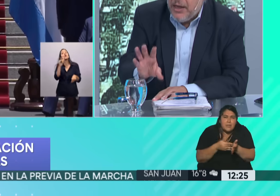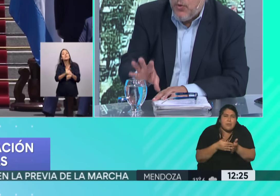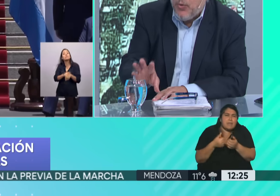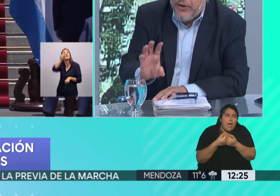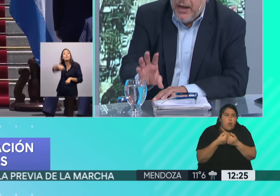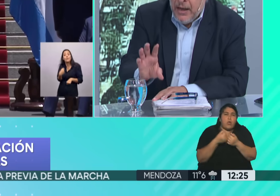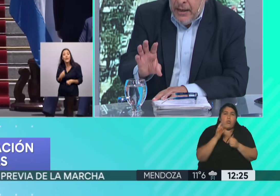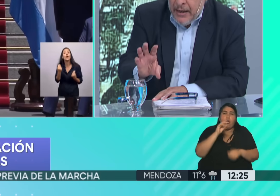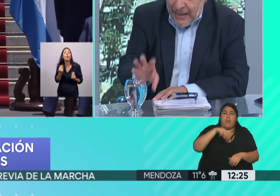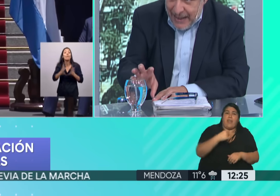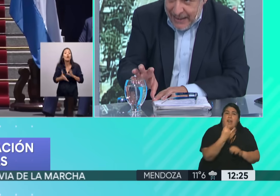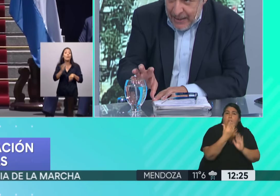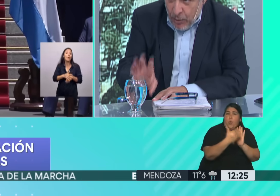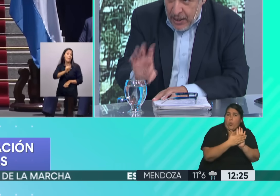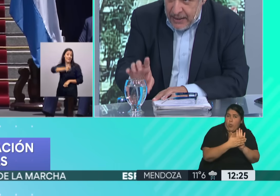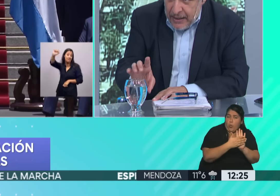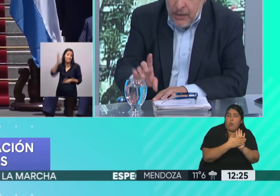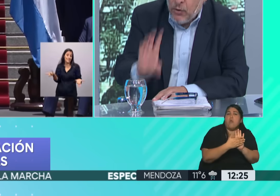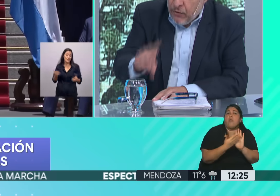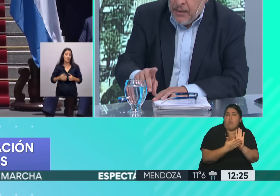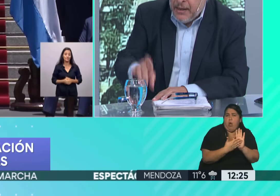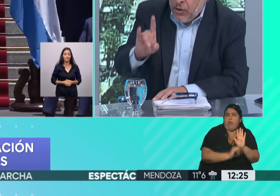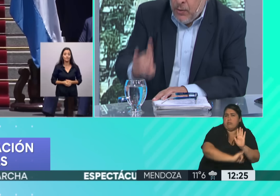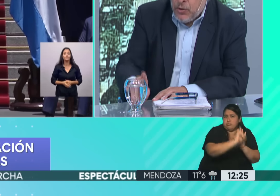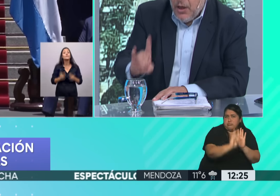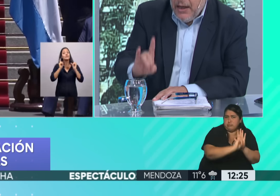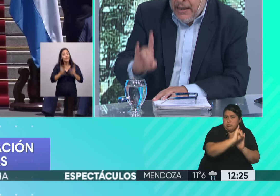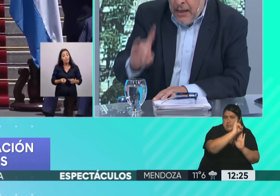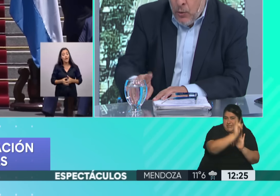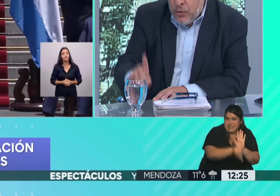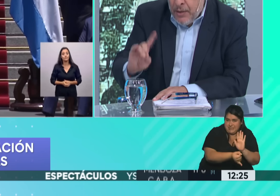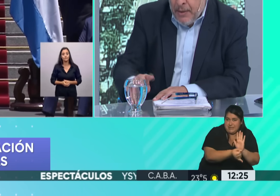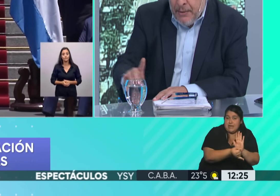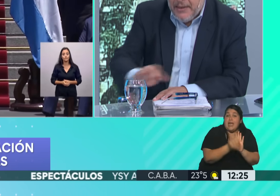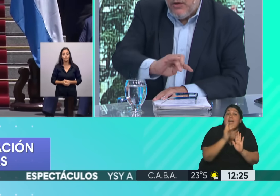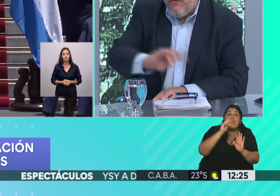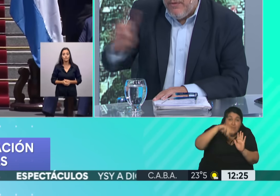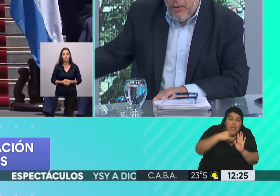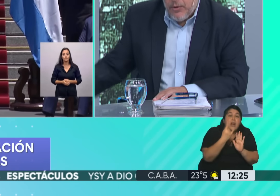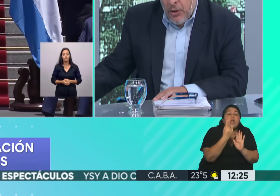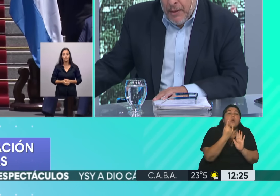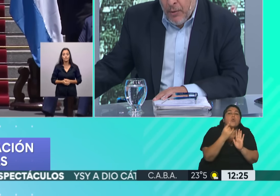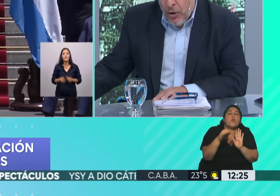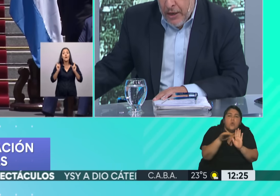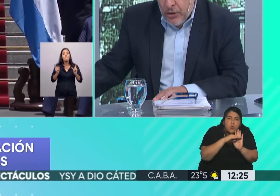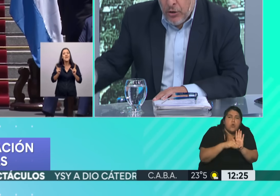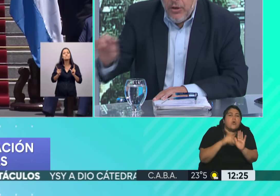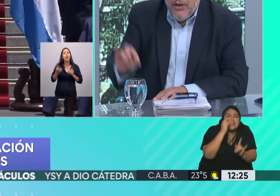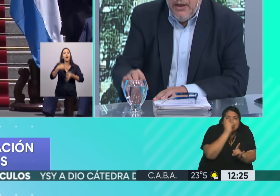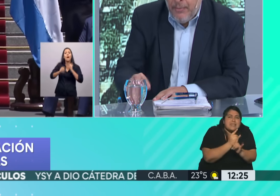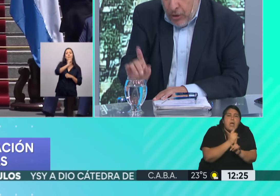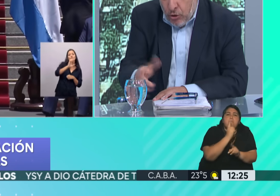dnu podría hacerse podría hacerse De todas formas recordemos el dnu siempre debe ser confirmado posteriormente por el